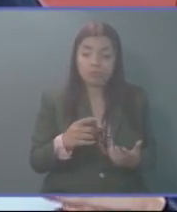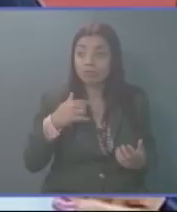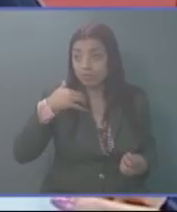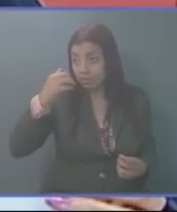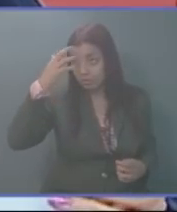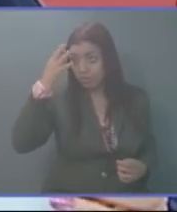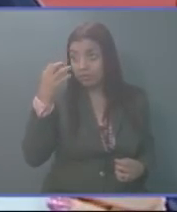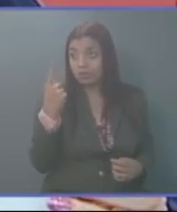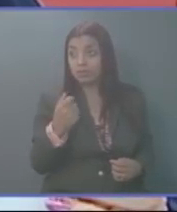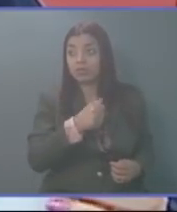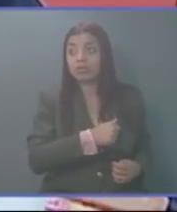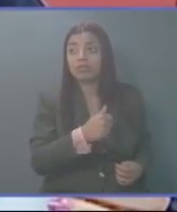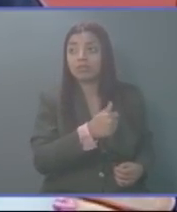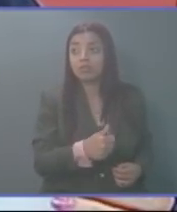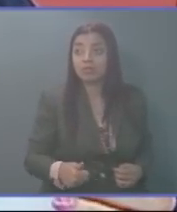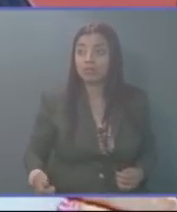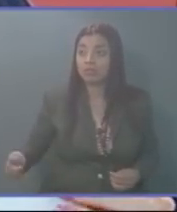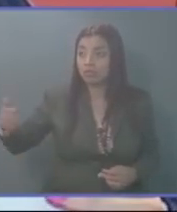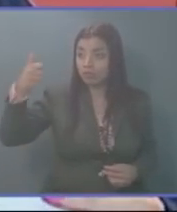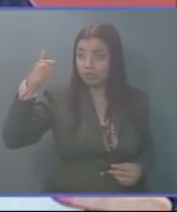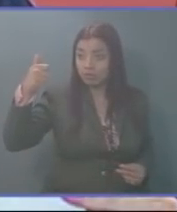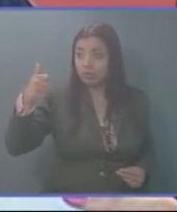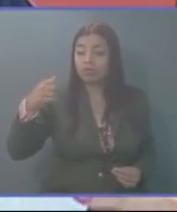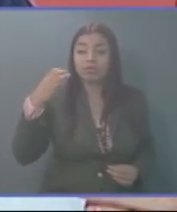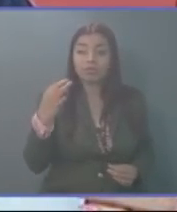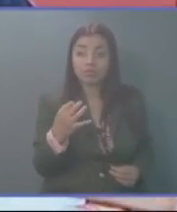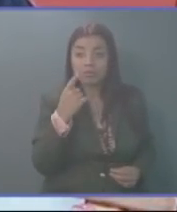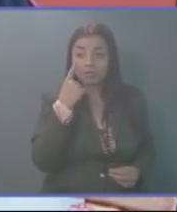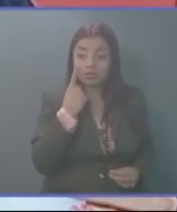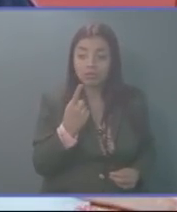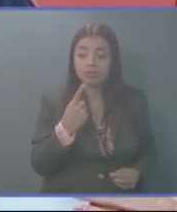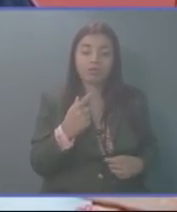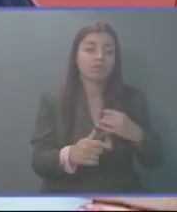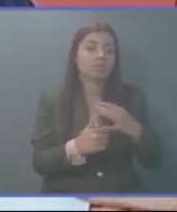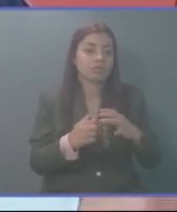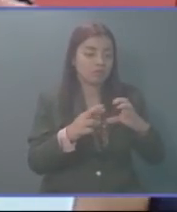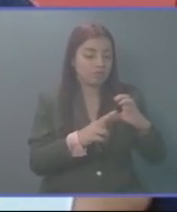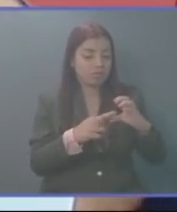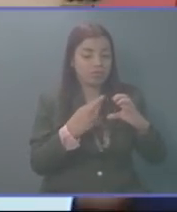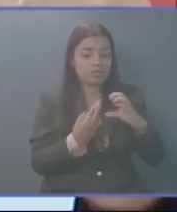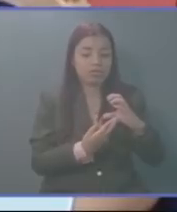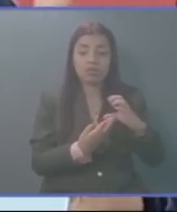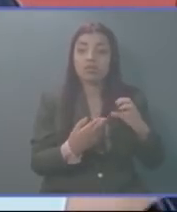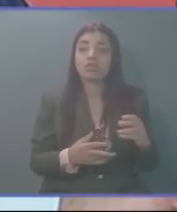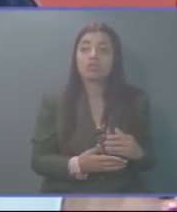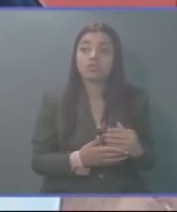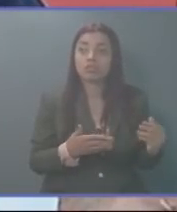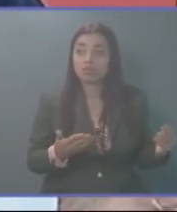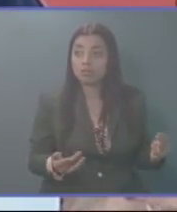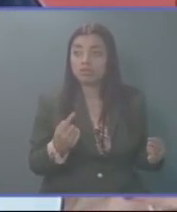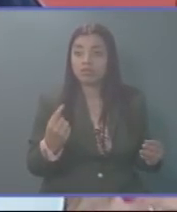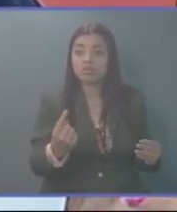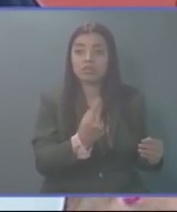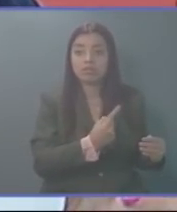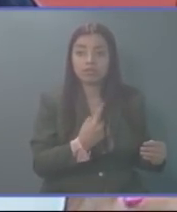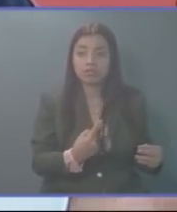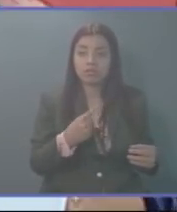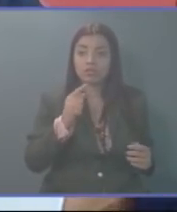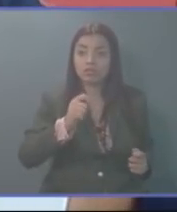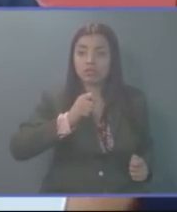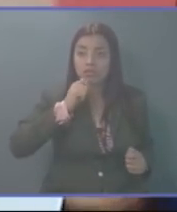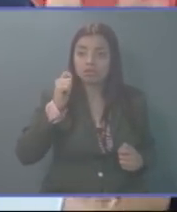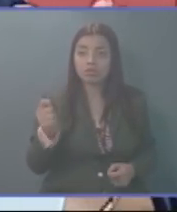que como funcionarios estamos obligados a dar seguimiento a las redes sociales donde personas